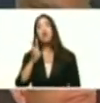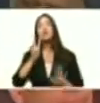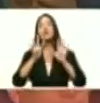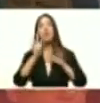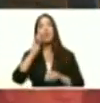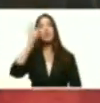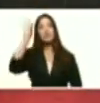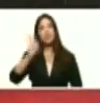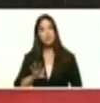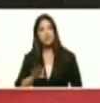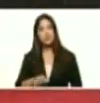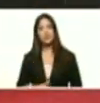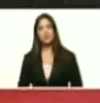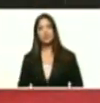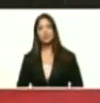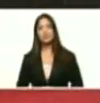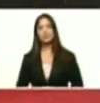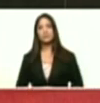90%